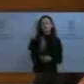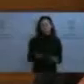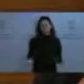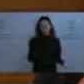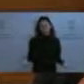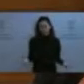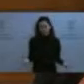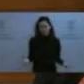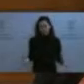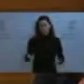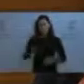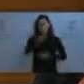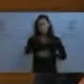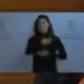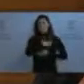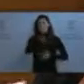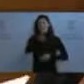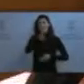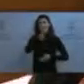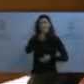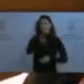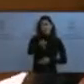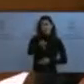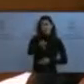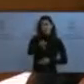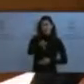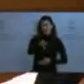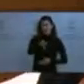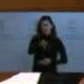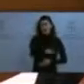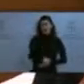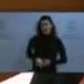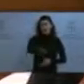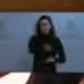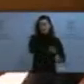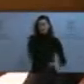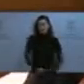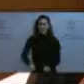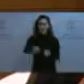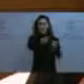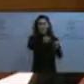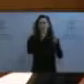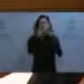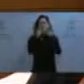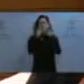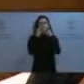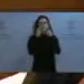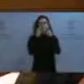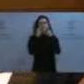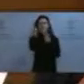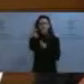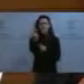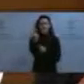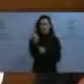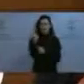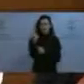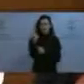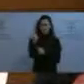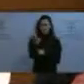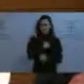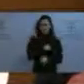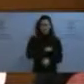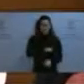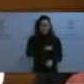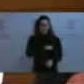del Parque Nacional que ha sido declarado por el espacio protegido el primero en España y que ha sido uno de los